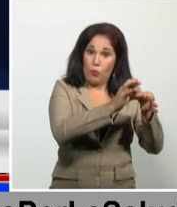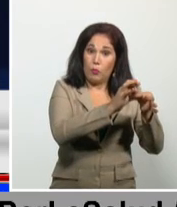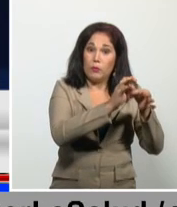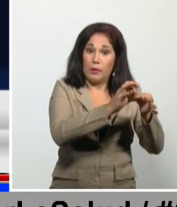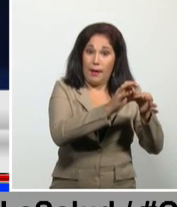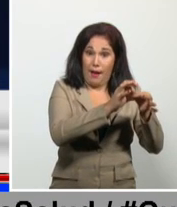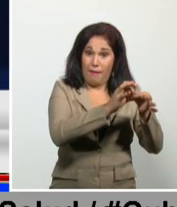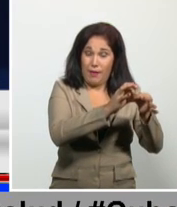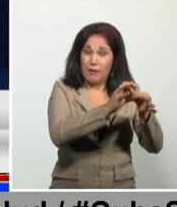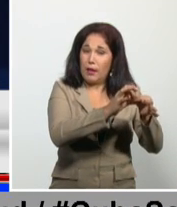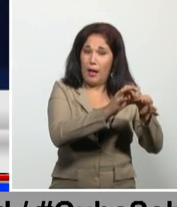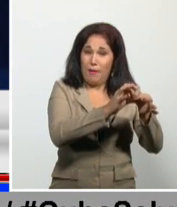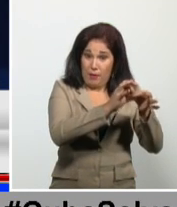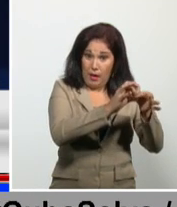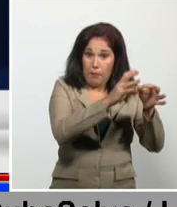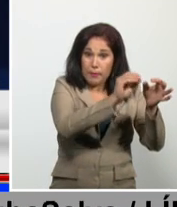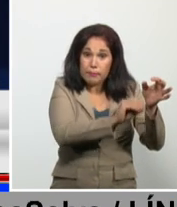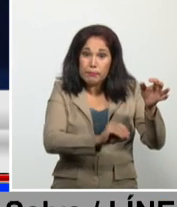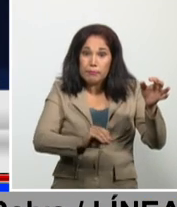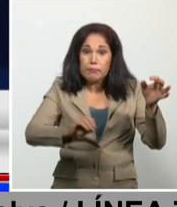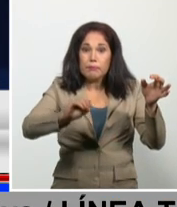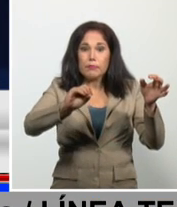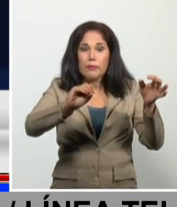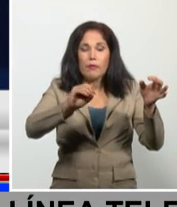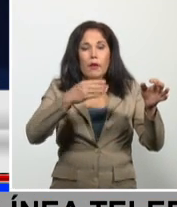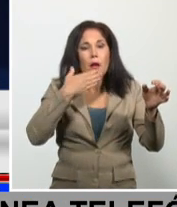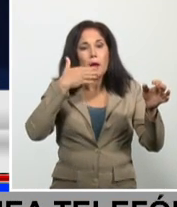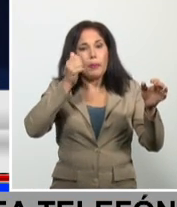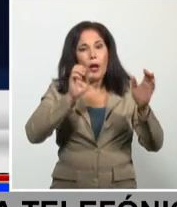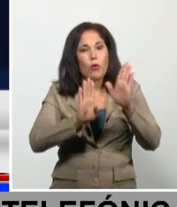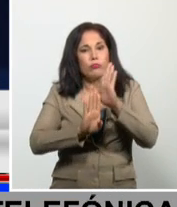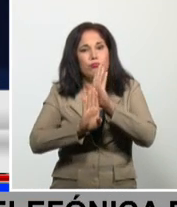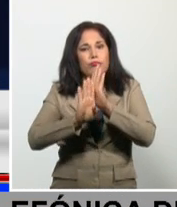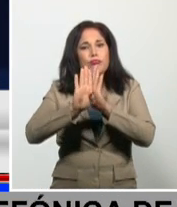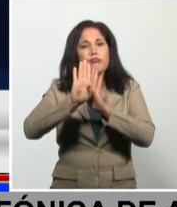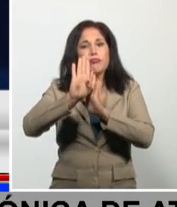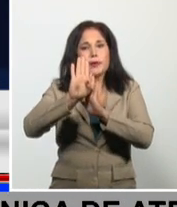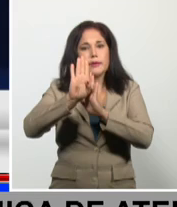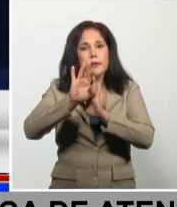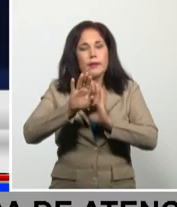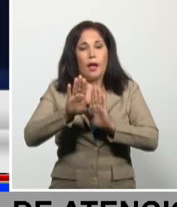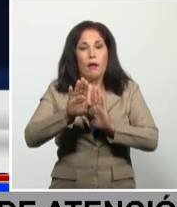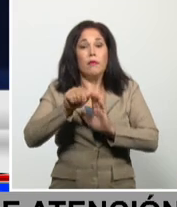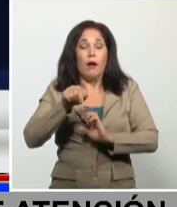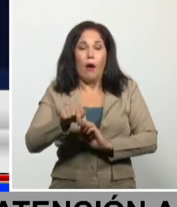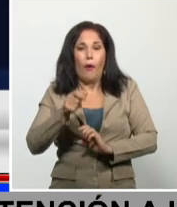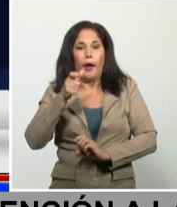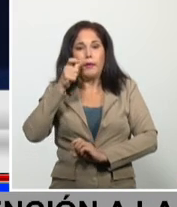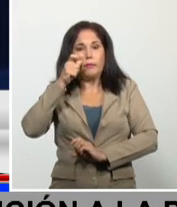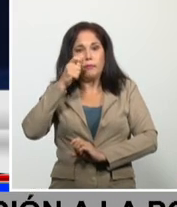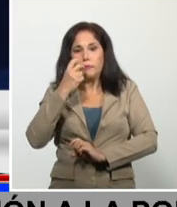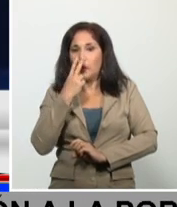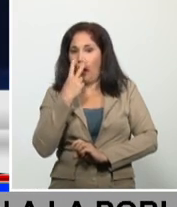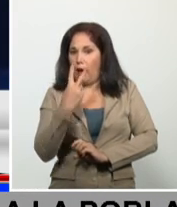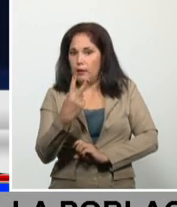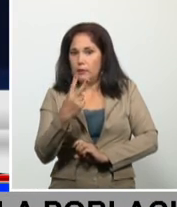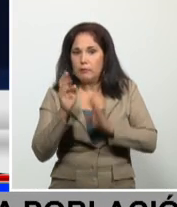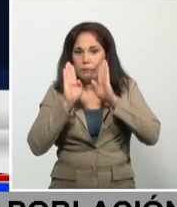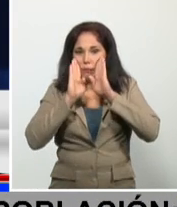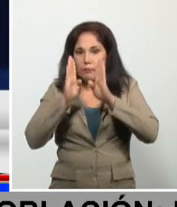que estaban reportados de grave, tuvieron una evolución favorable y pasaron al estado